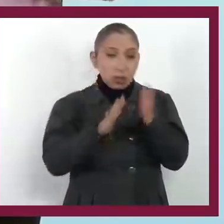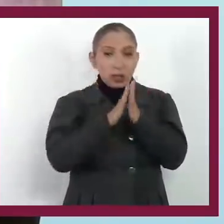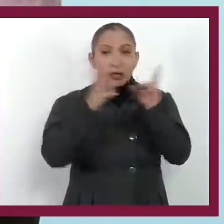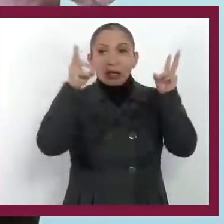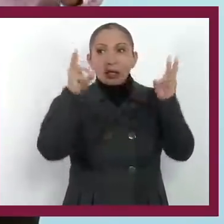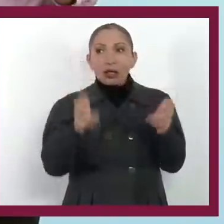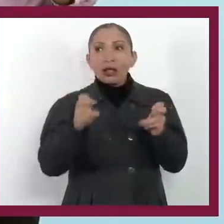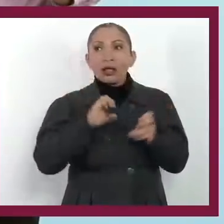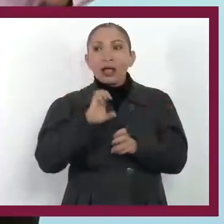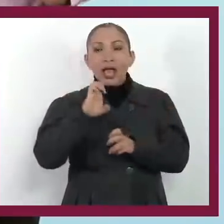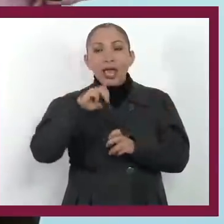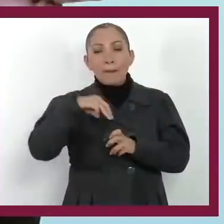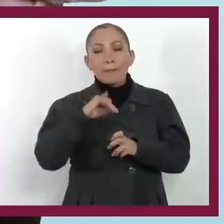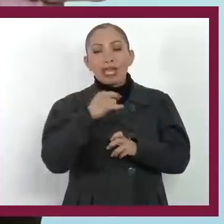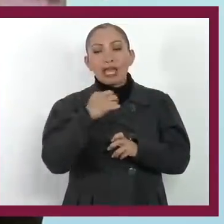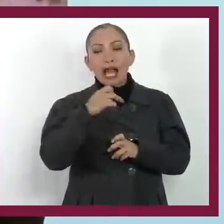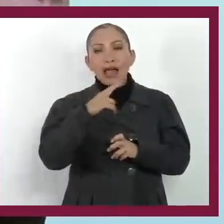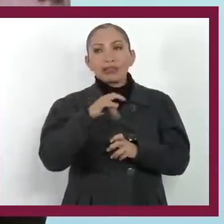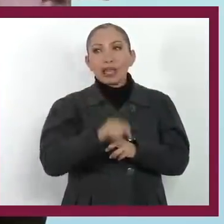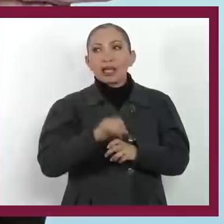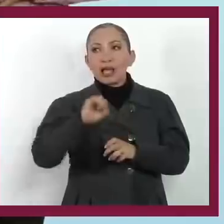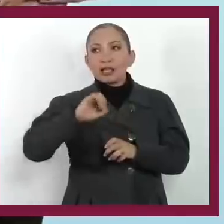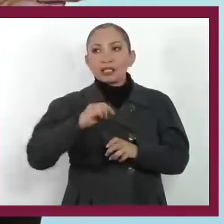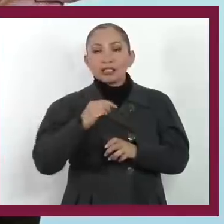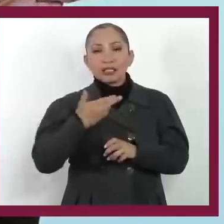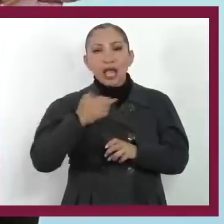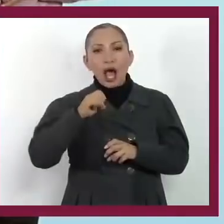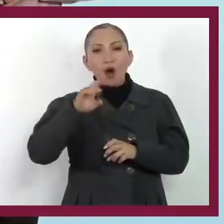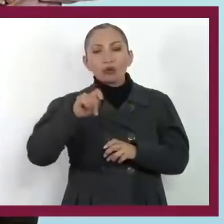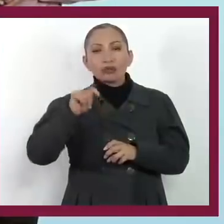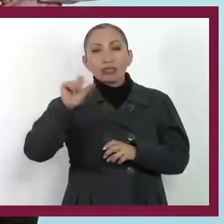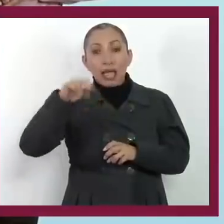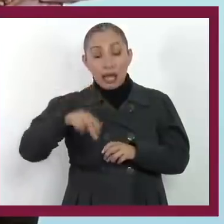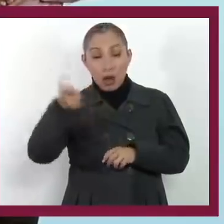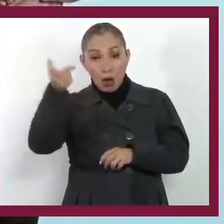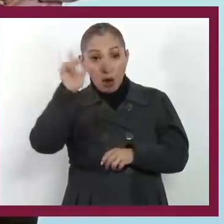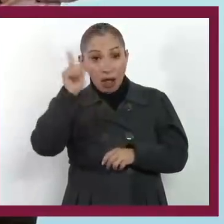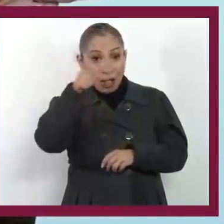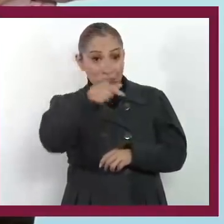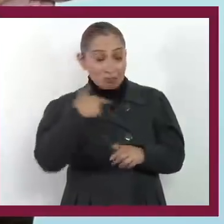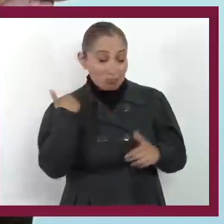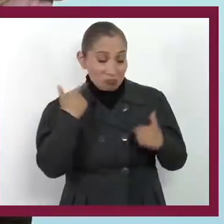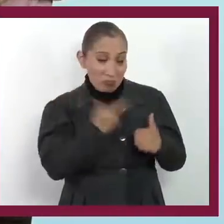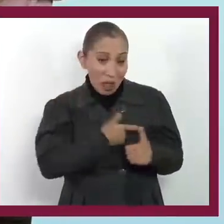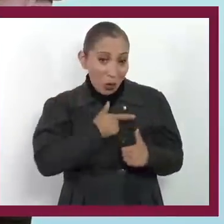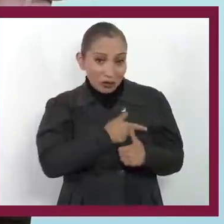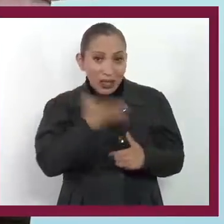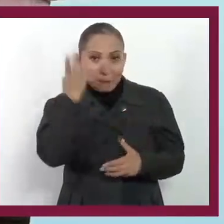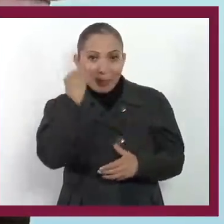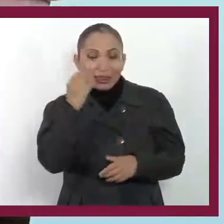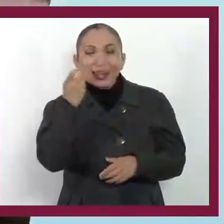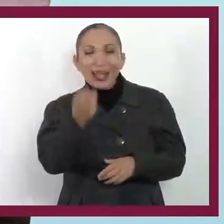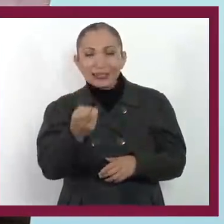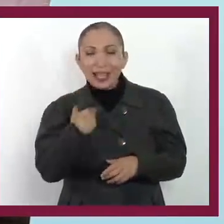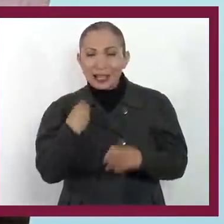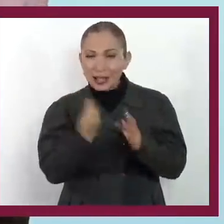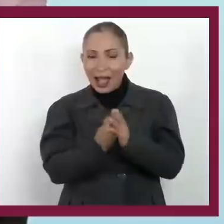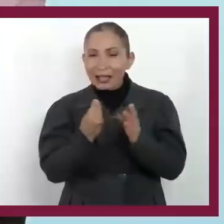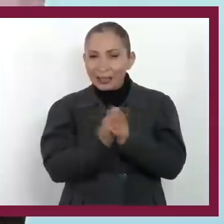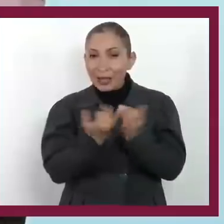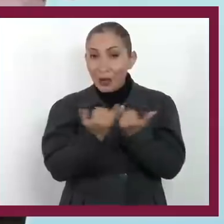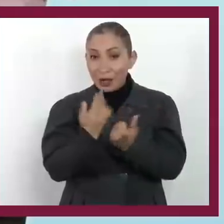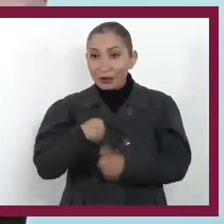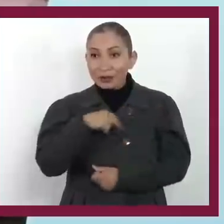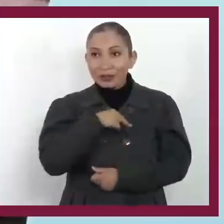libro Emigrantes de Shaun Tan. Esperamos que hayan disfrutado y aprendido esta sesión tanto